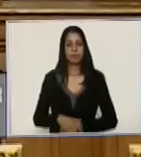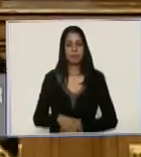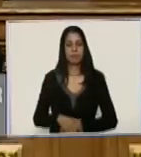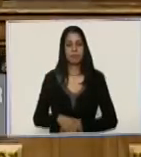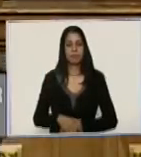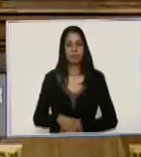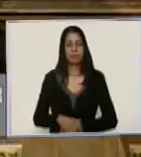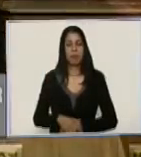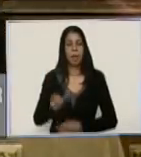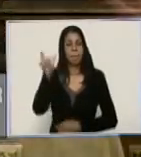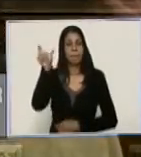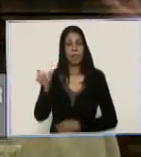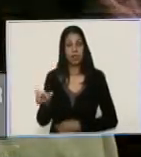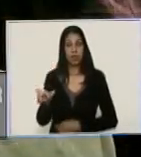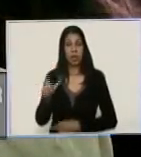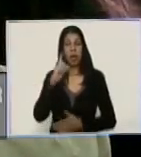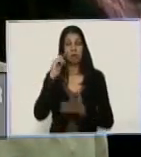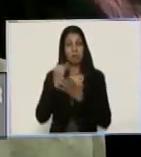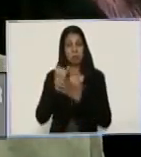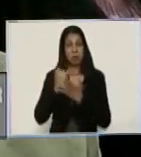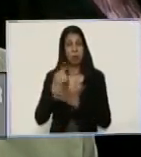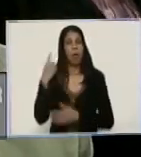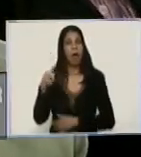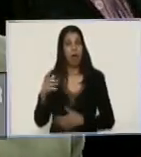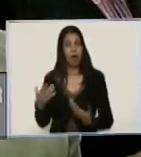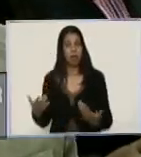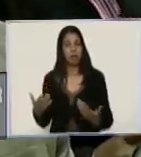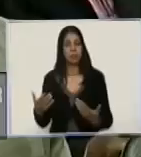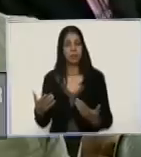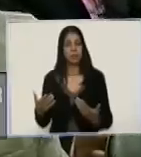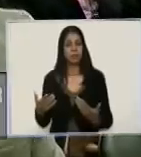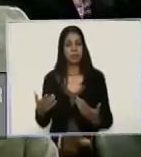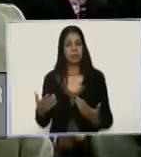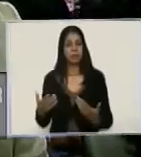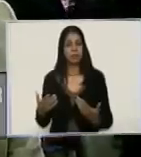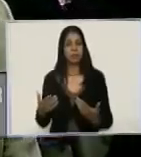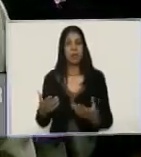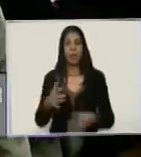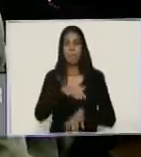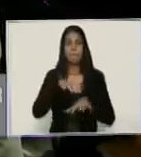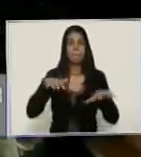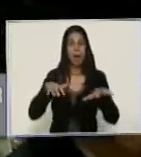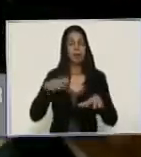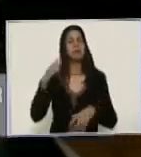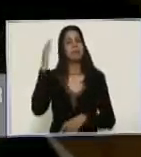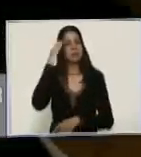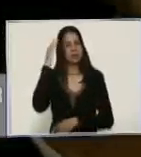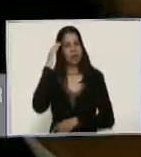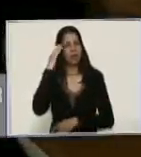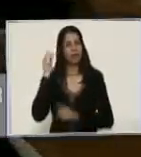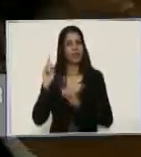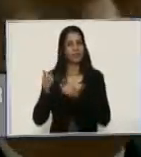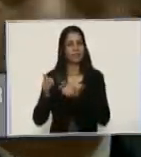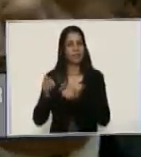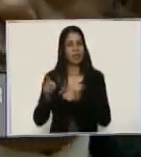Y se le ha demostrado, y lo que muchos de la mayoría de nosotros sabemos, la verdadera